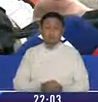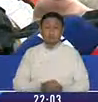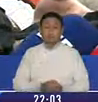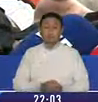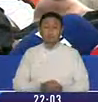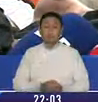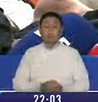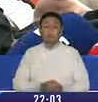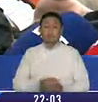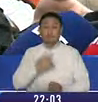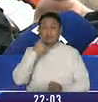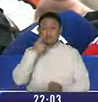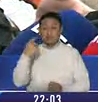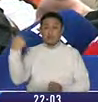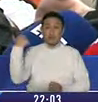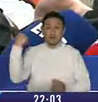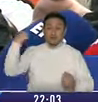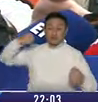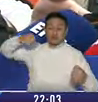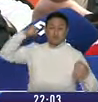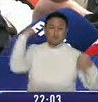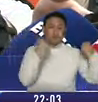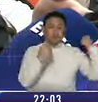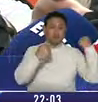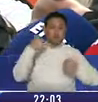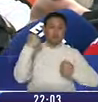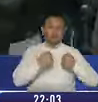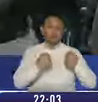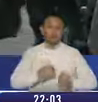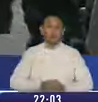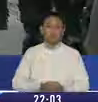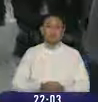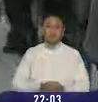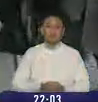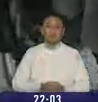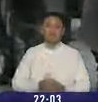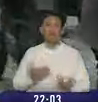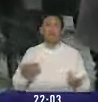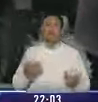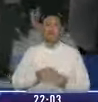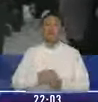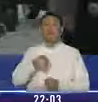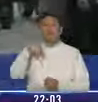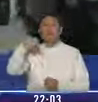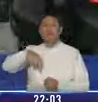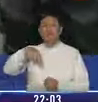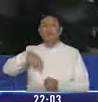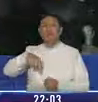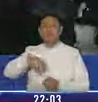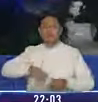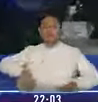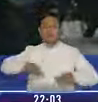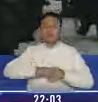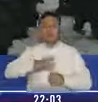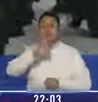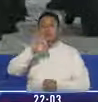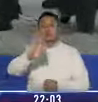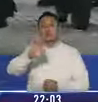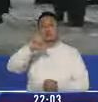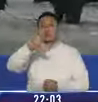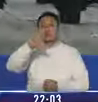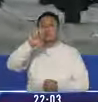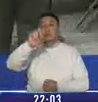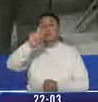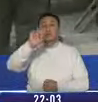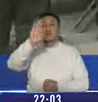signos de golpes en su espalda y un poco al nivel de los glúteos. El incidente se habría originado en el pabellón Floresta, un reo de la